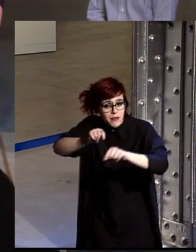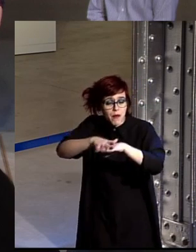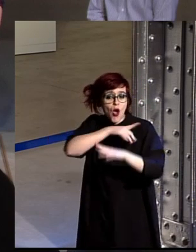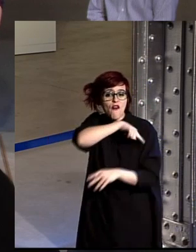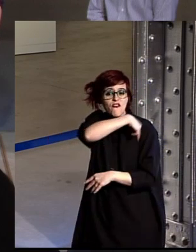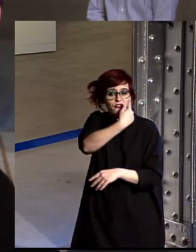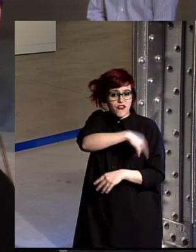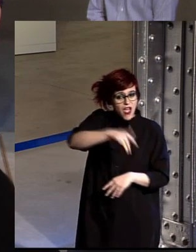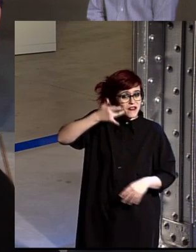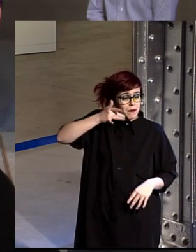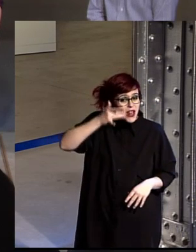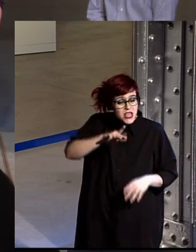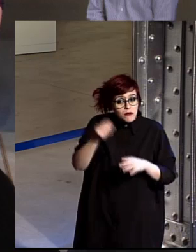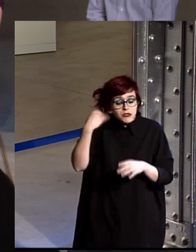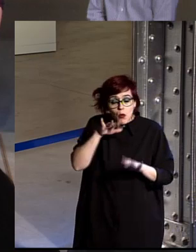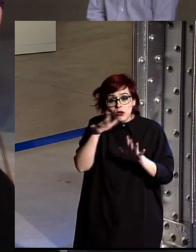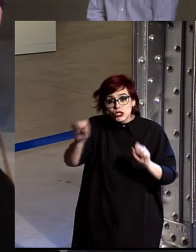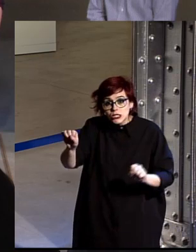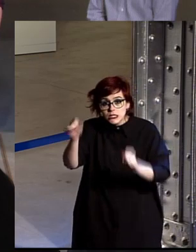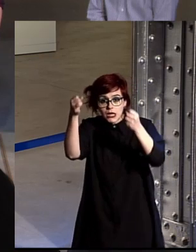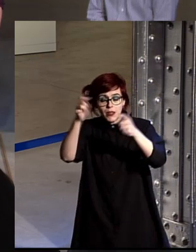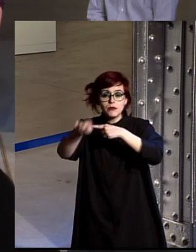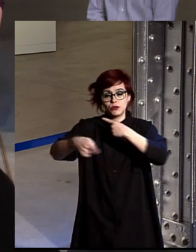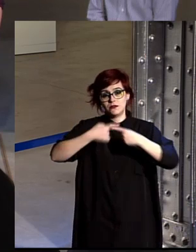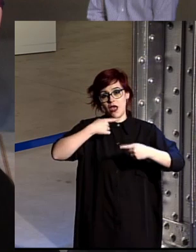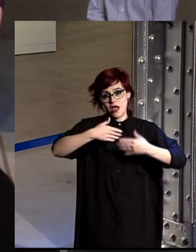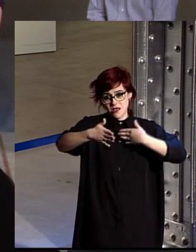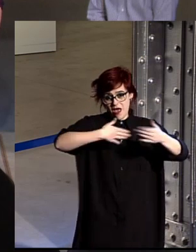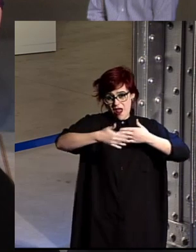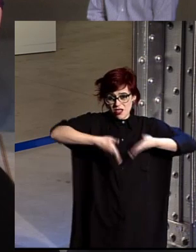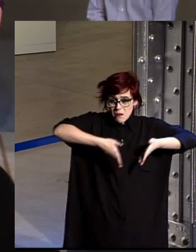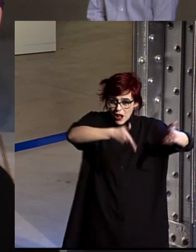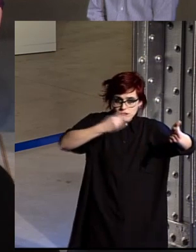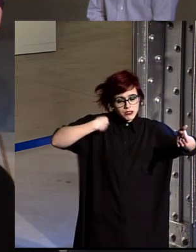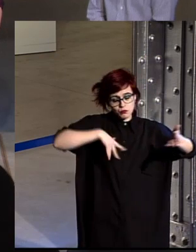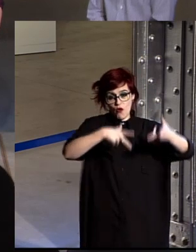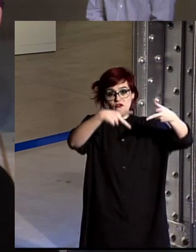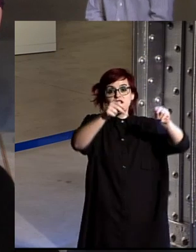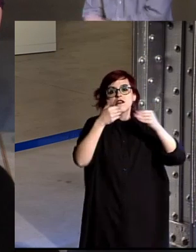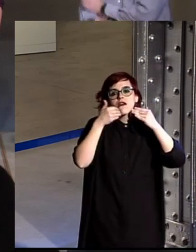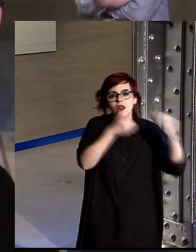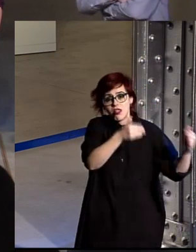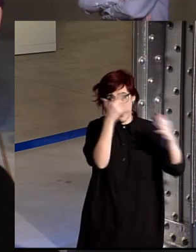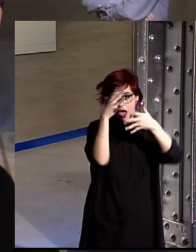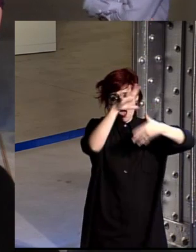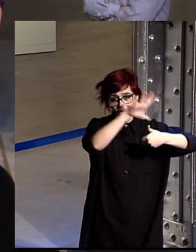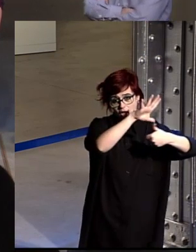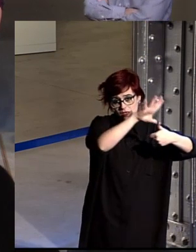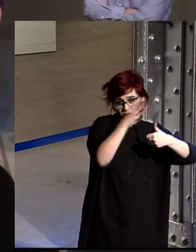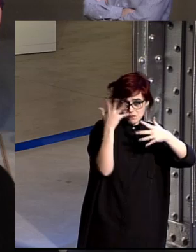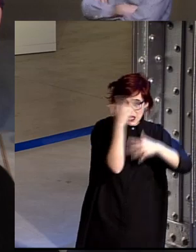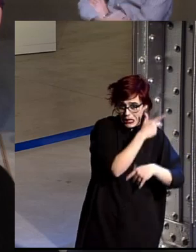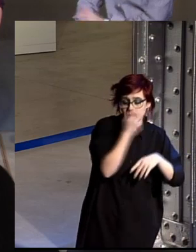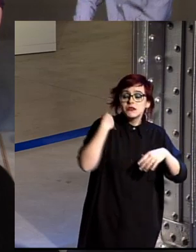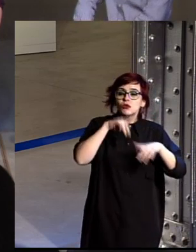fiebre amarilla y por eso se pudo acabar el Canal de Panamá y lo acabaron los americanos, ¿no? Y también cuento, por ejemplo, el descubrimiento